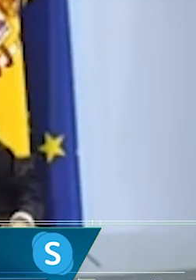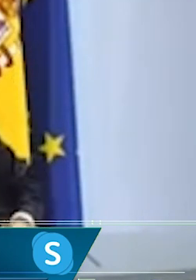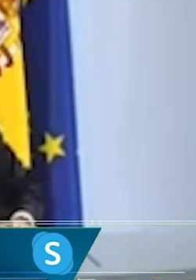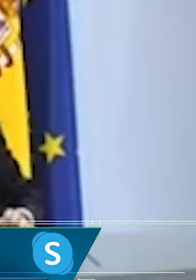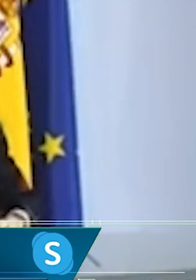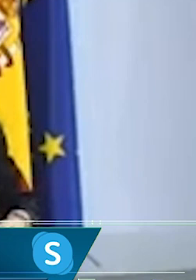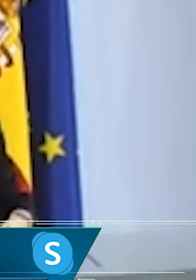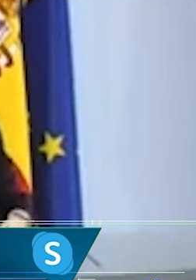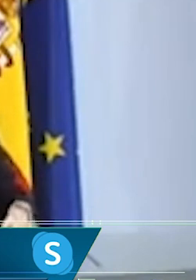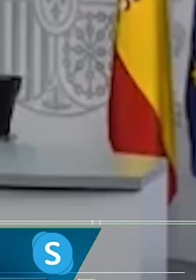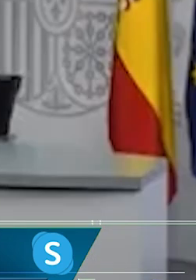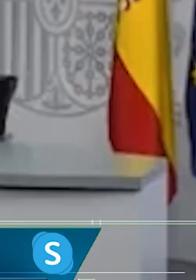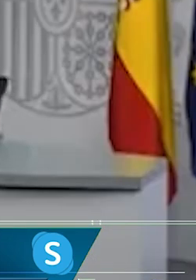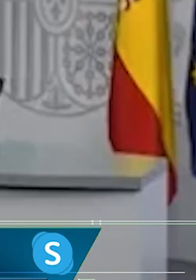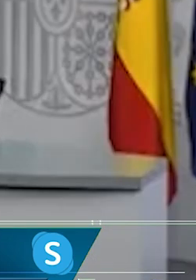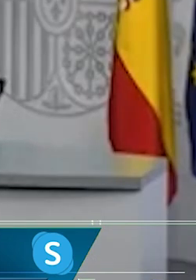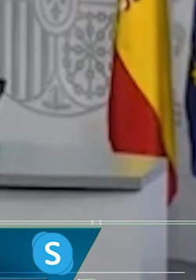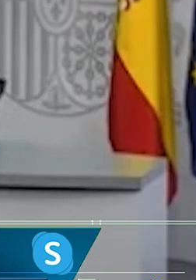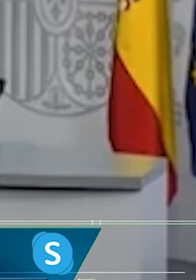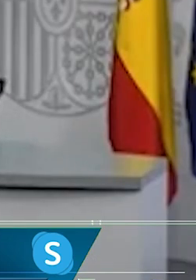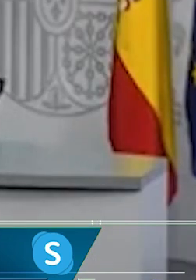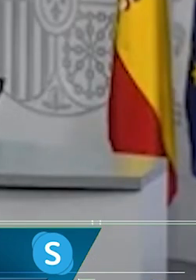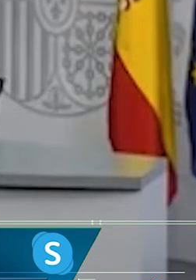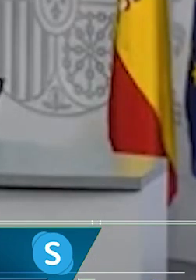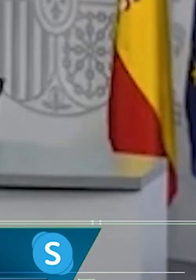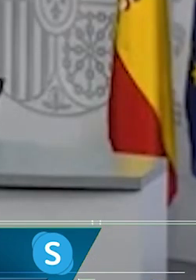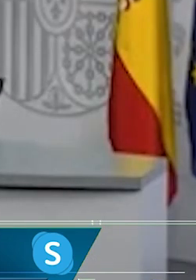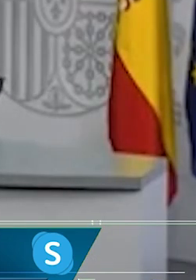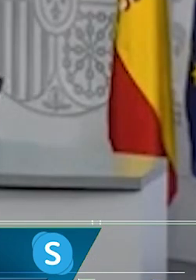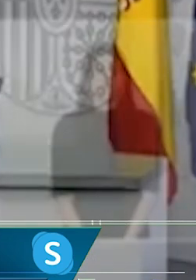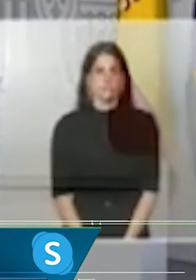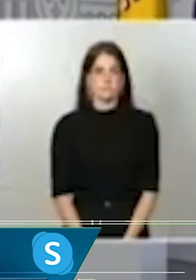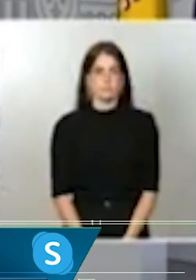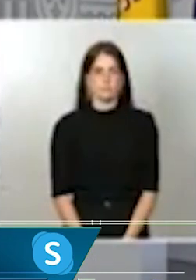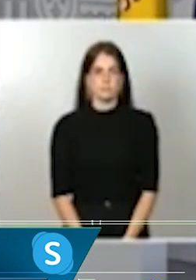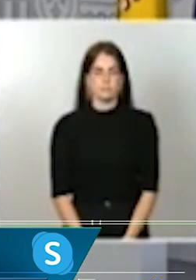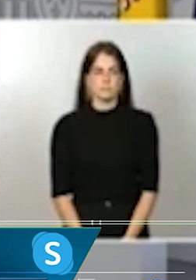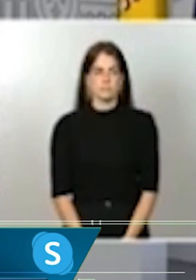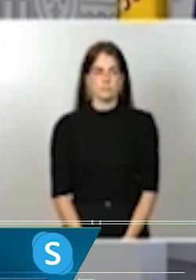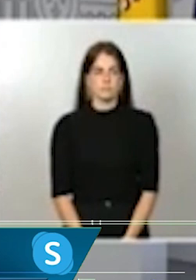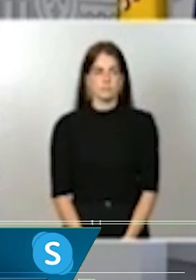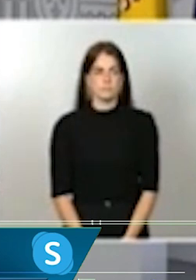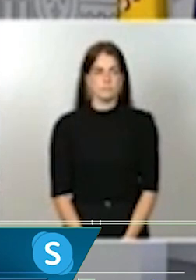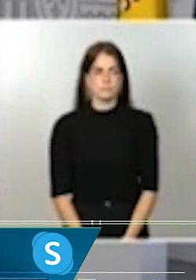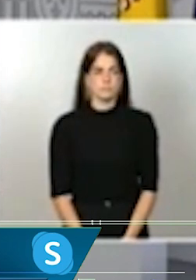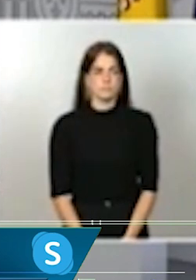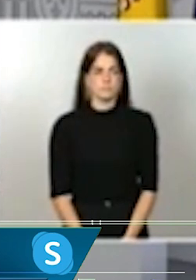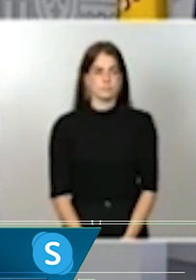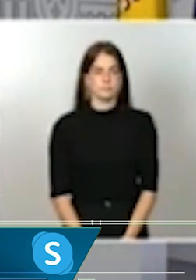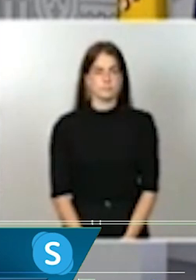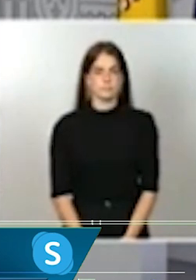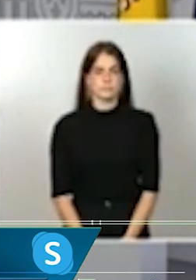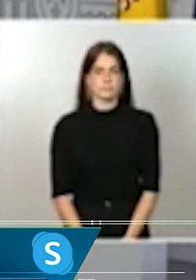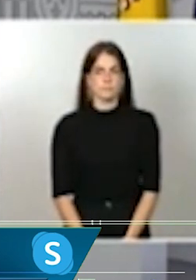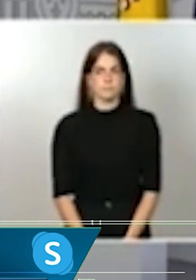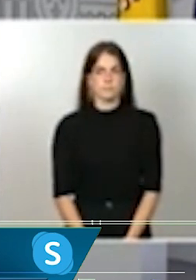22%, Javier, y por lo tanto el desempleo va a más, el mercado de trabajo cada vez está peor y lo único que hacen estos impuestos es, al